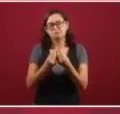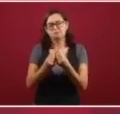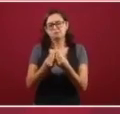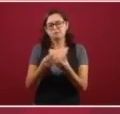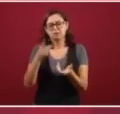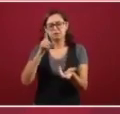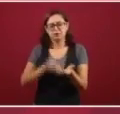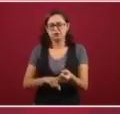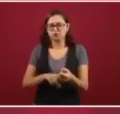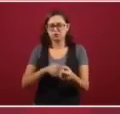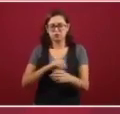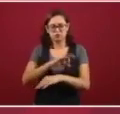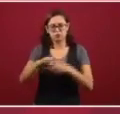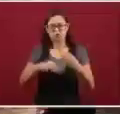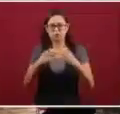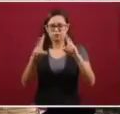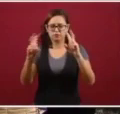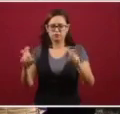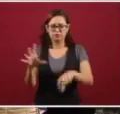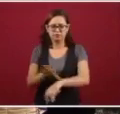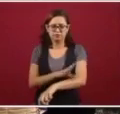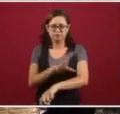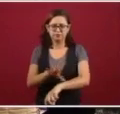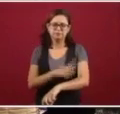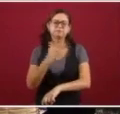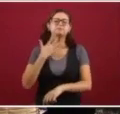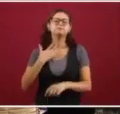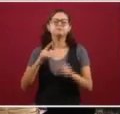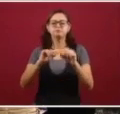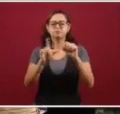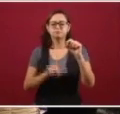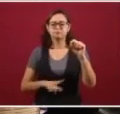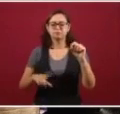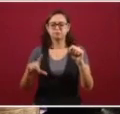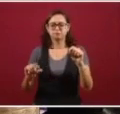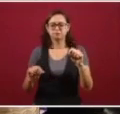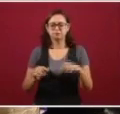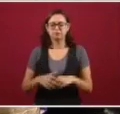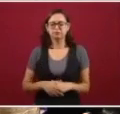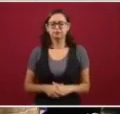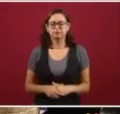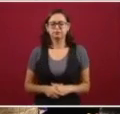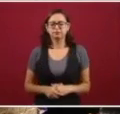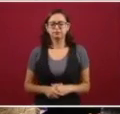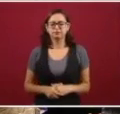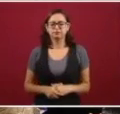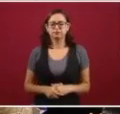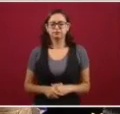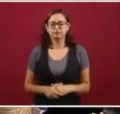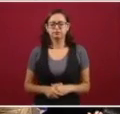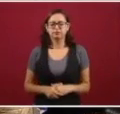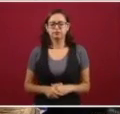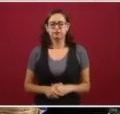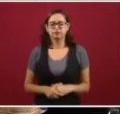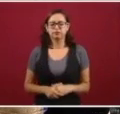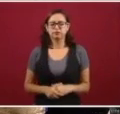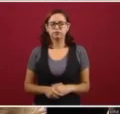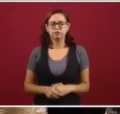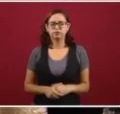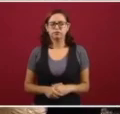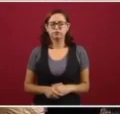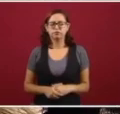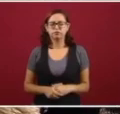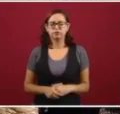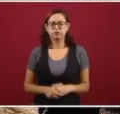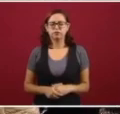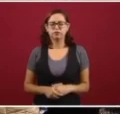el sector energético nacional. Entonces, nada más es regresar a ver si